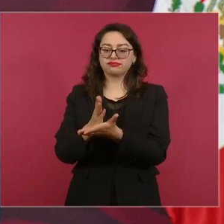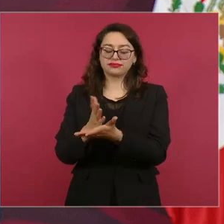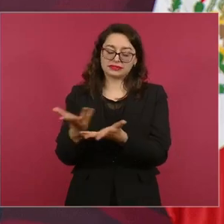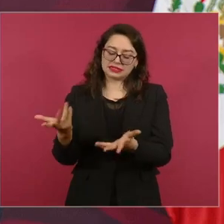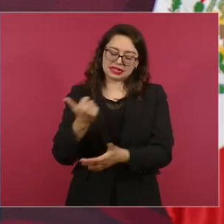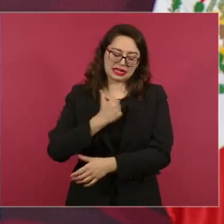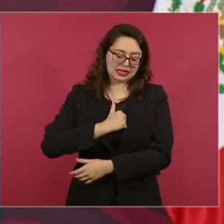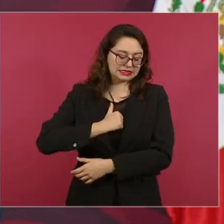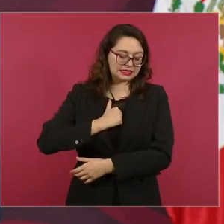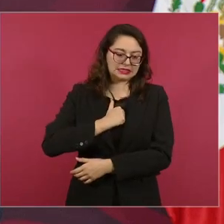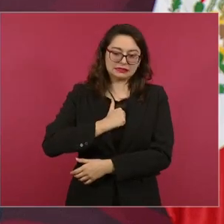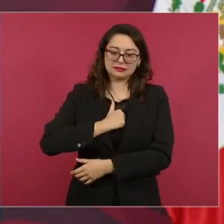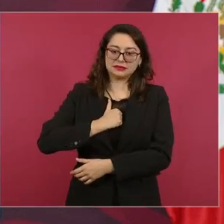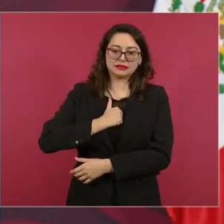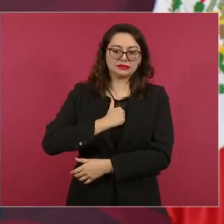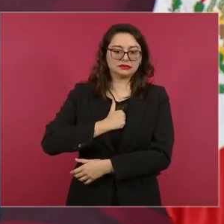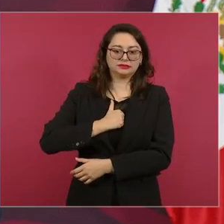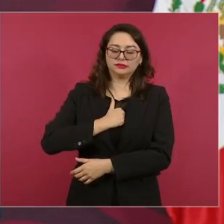guerra,